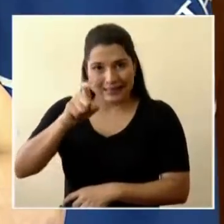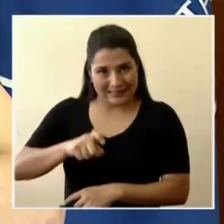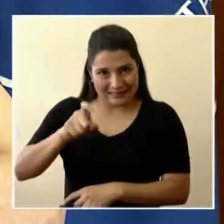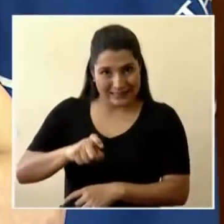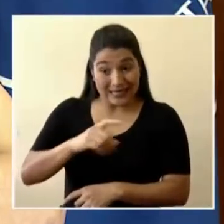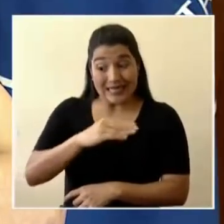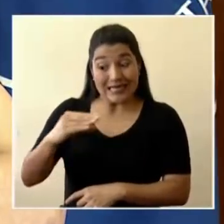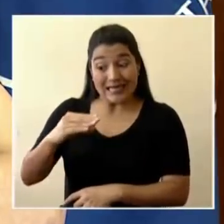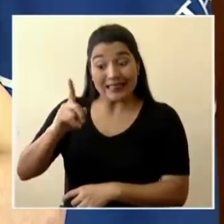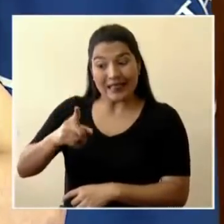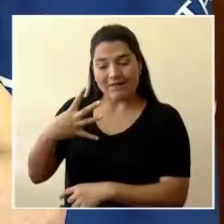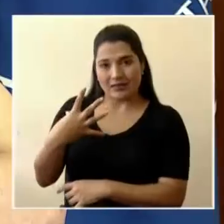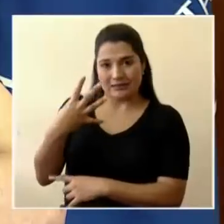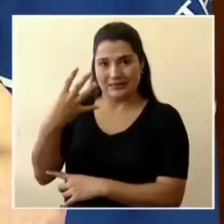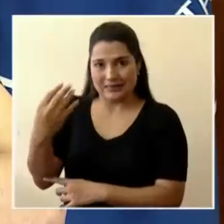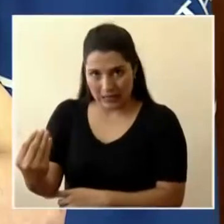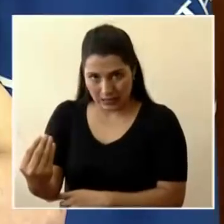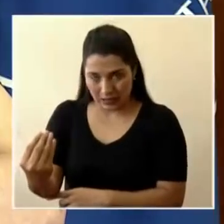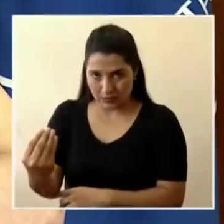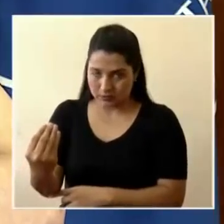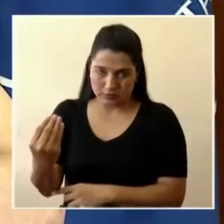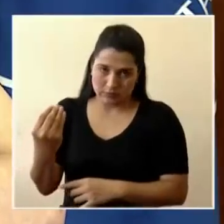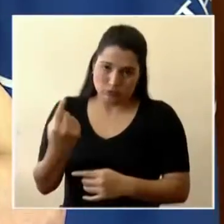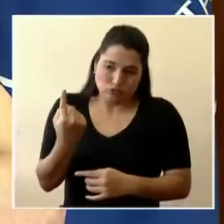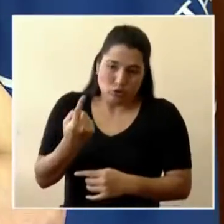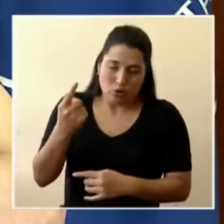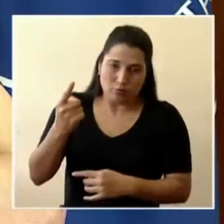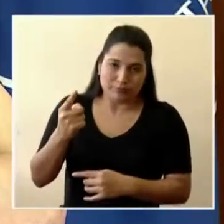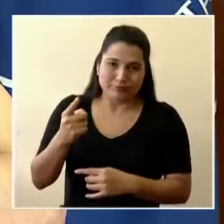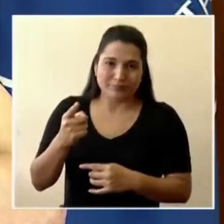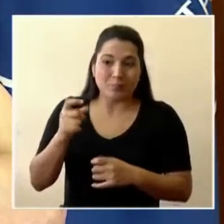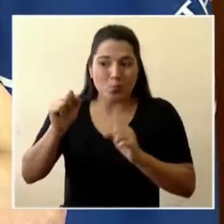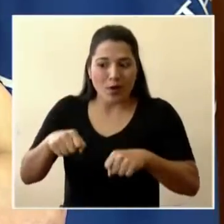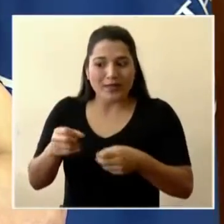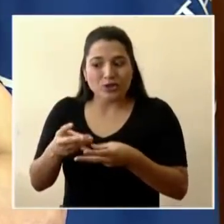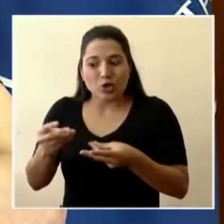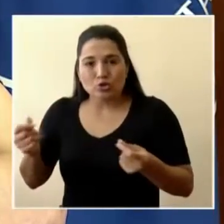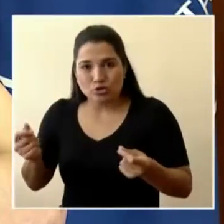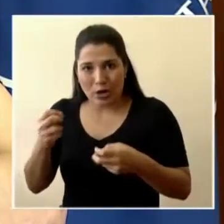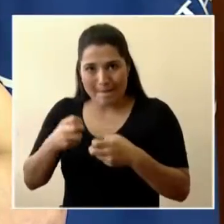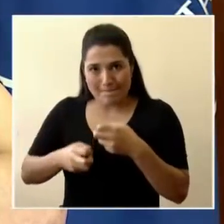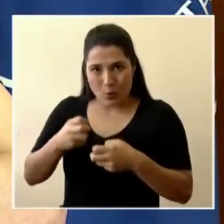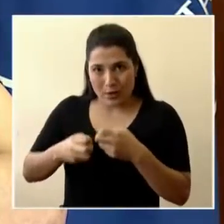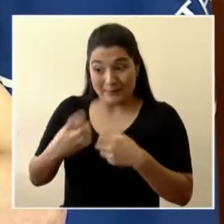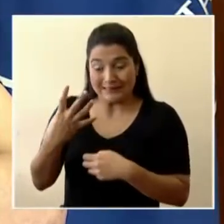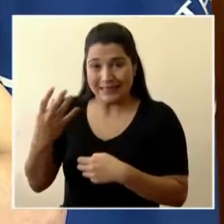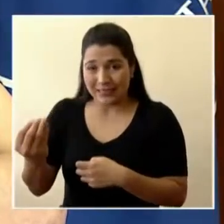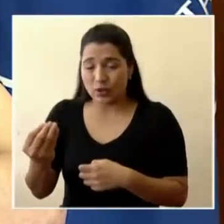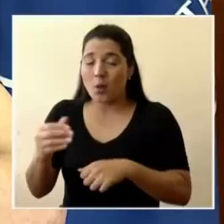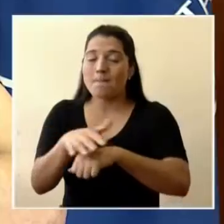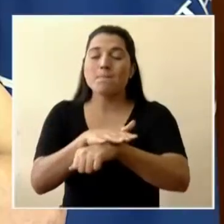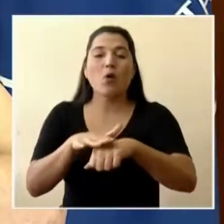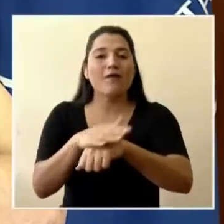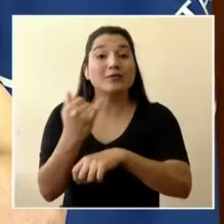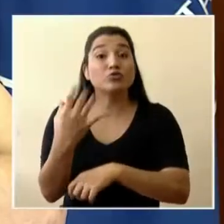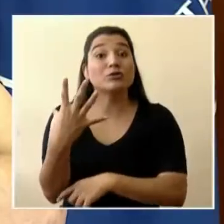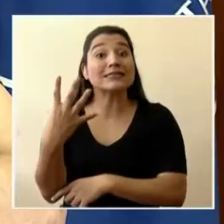muy importante que no se puede solventar de otra forma, por favor, no nos toquemos la cara si no nos